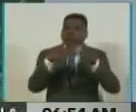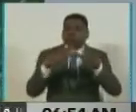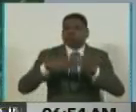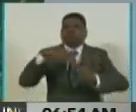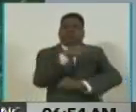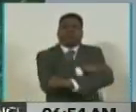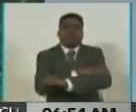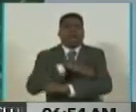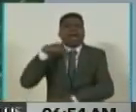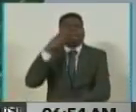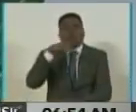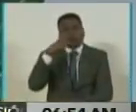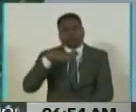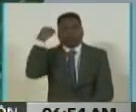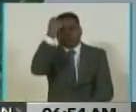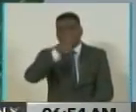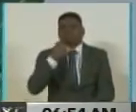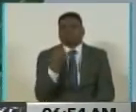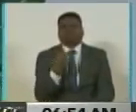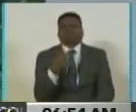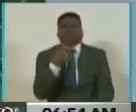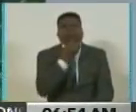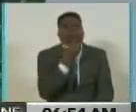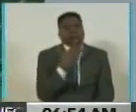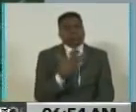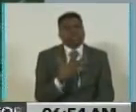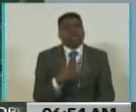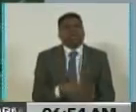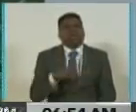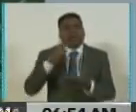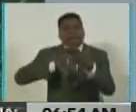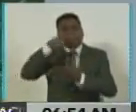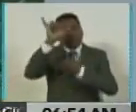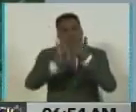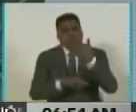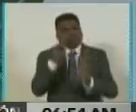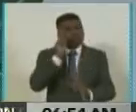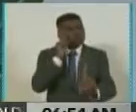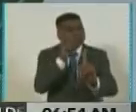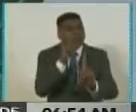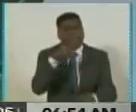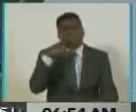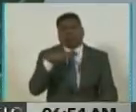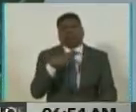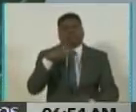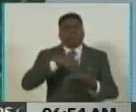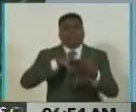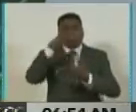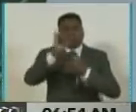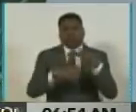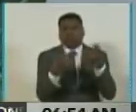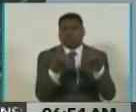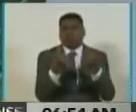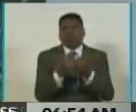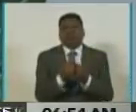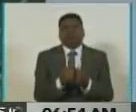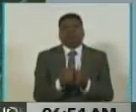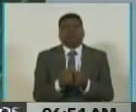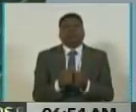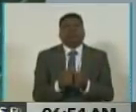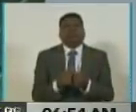postura política consolidada, que esté clara en su proyecto político que persiguen, que está clara en su proyecto económico que persiguen, y que